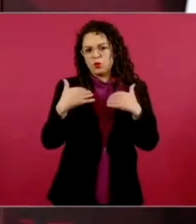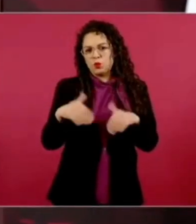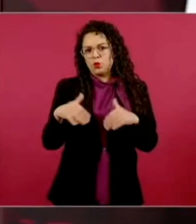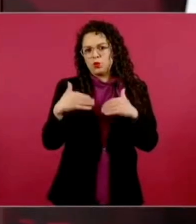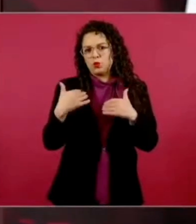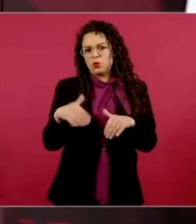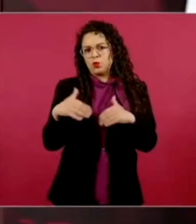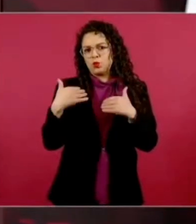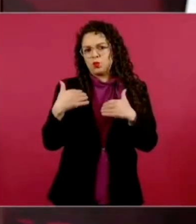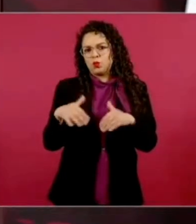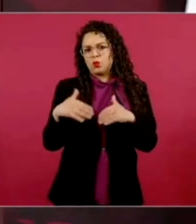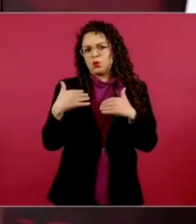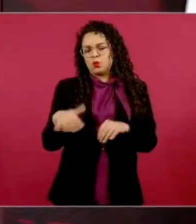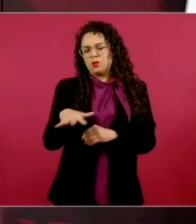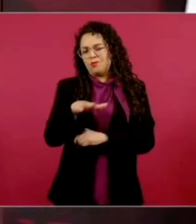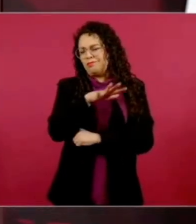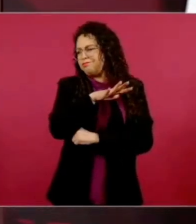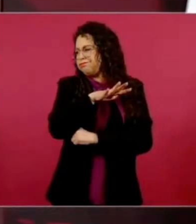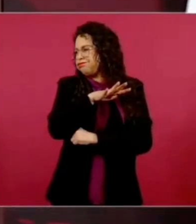Y ahora